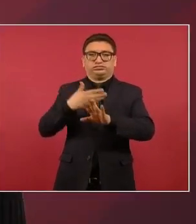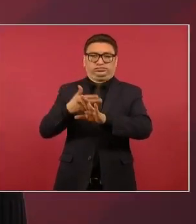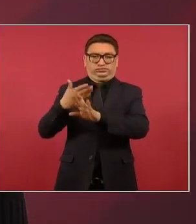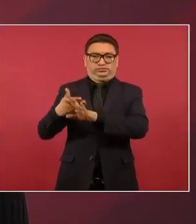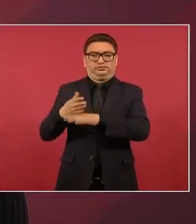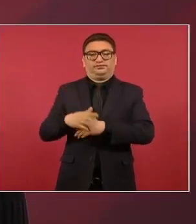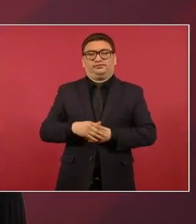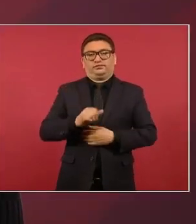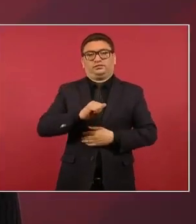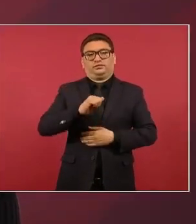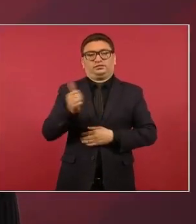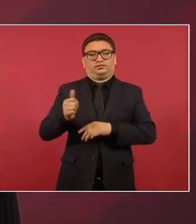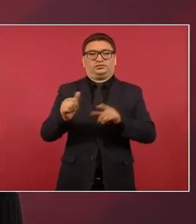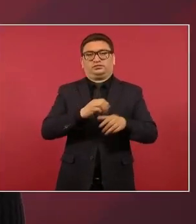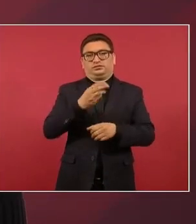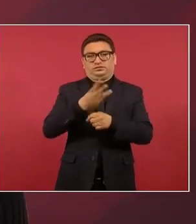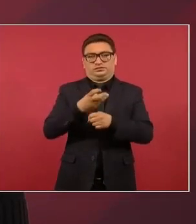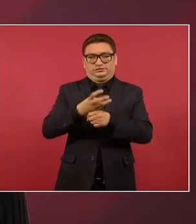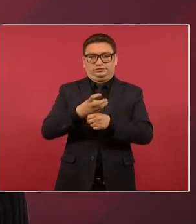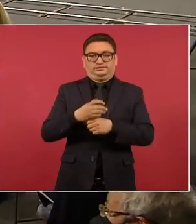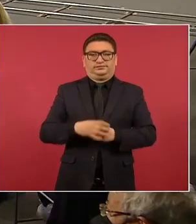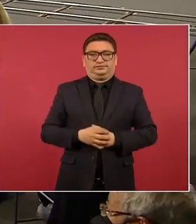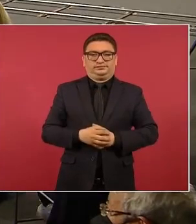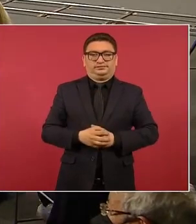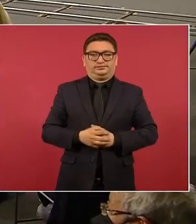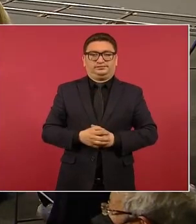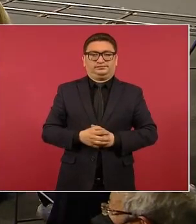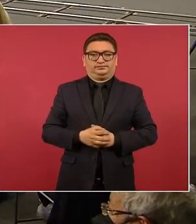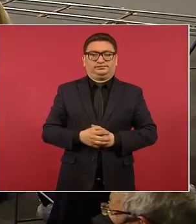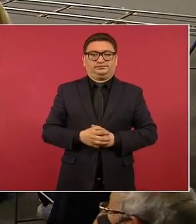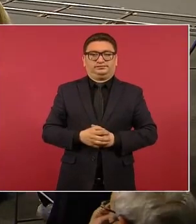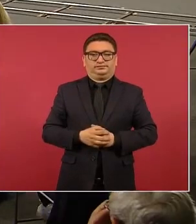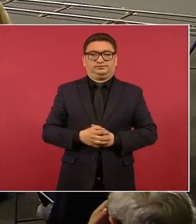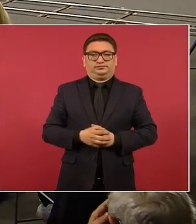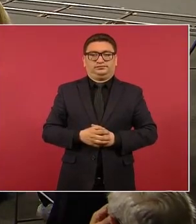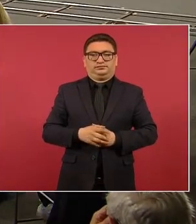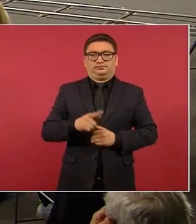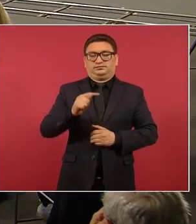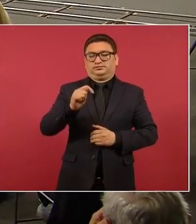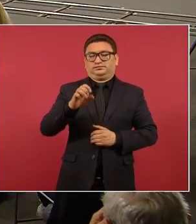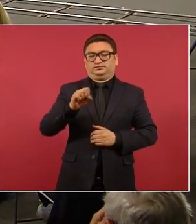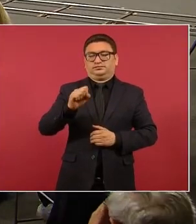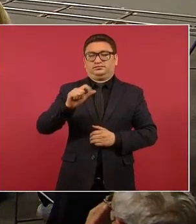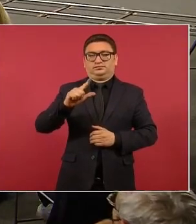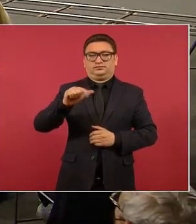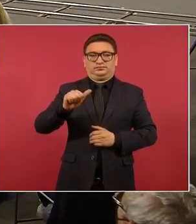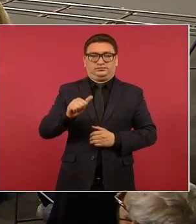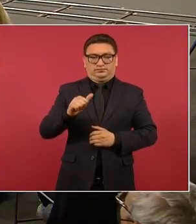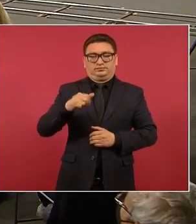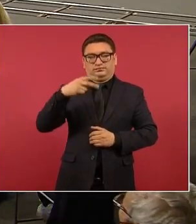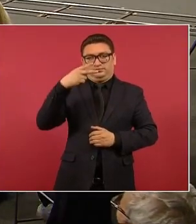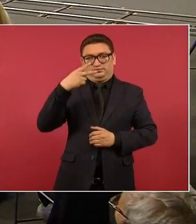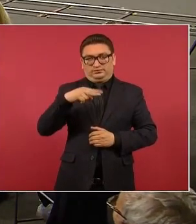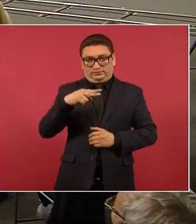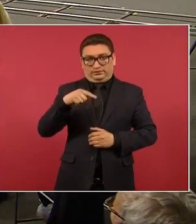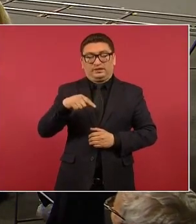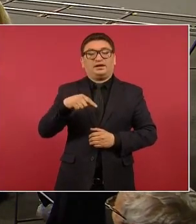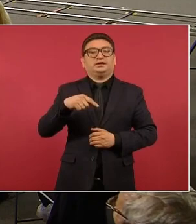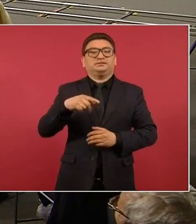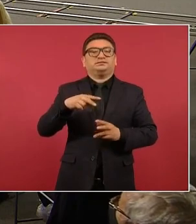Vamos con la tercera. El caso de Tesla en México y las noticias